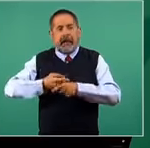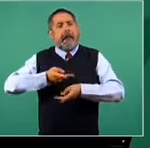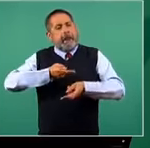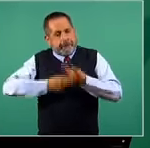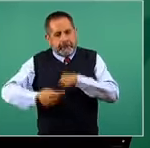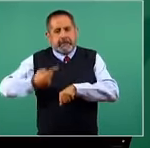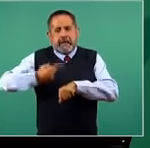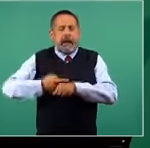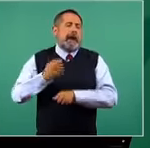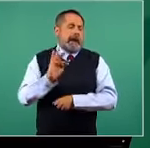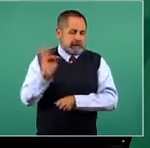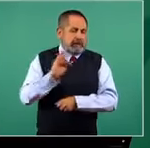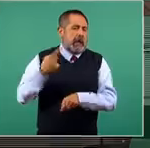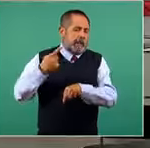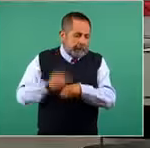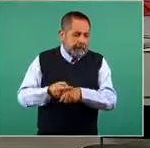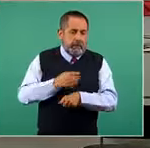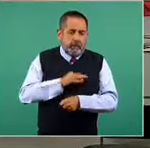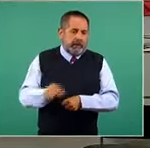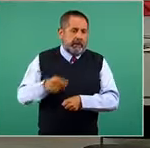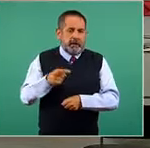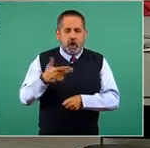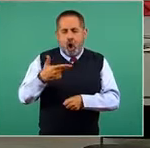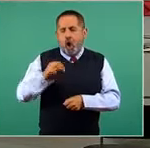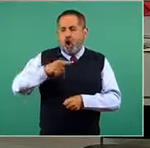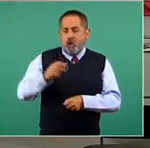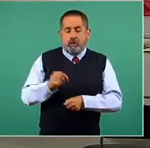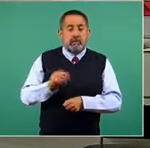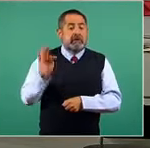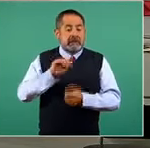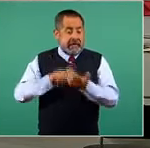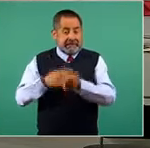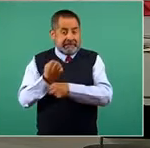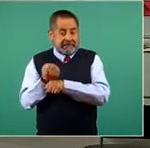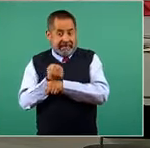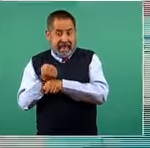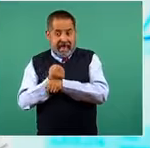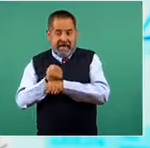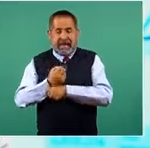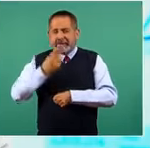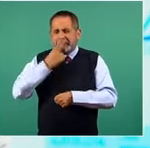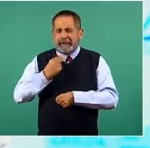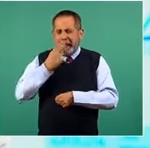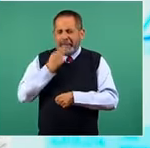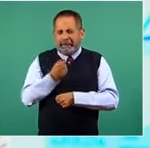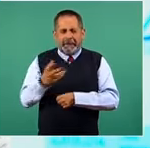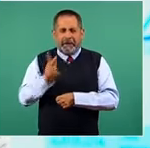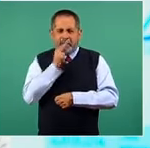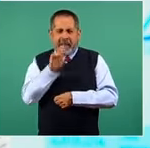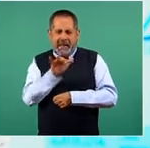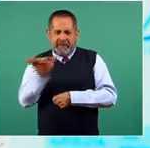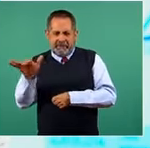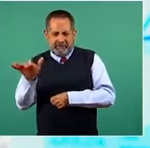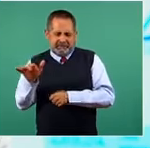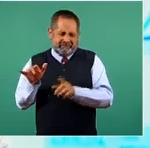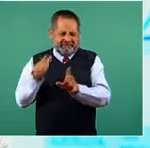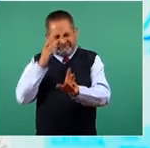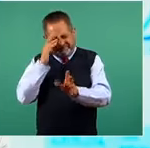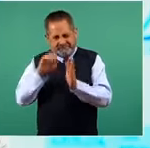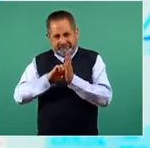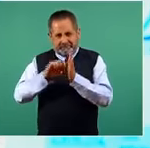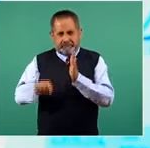varias razones. Una es que el propio exceso de glucosa en la sangre, voy a usar un término que no es un término médico, pero es